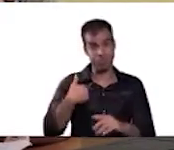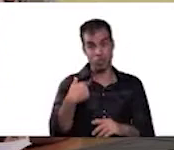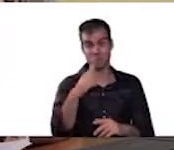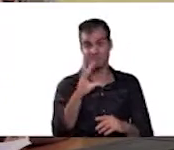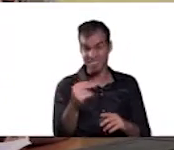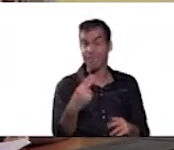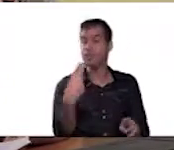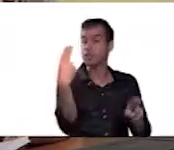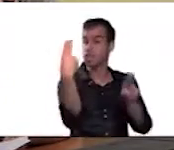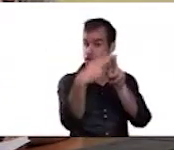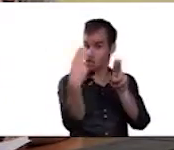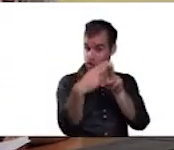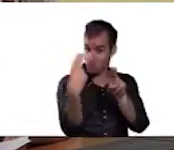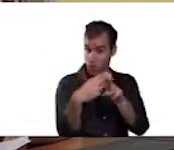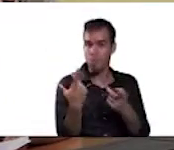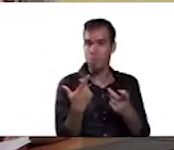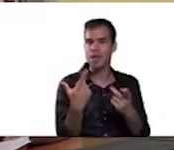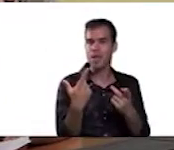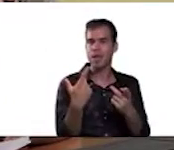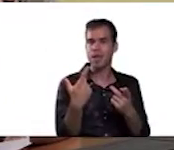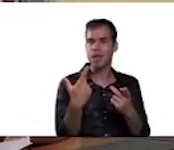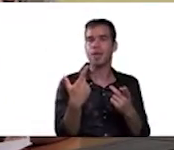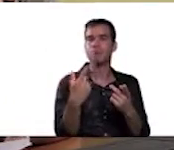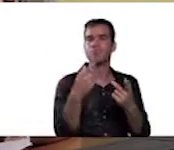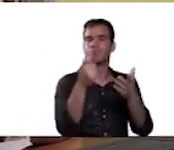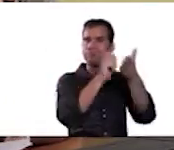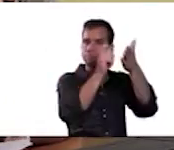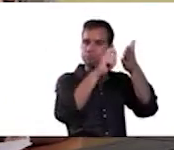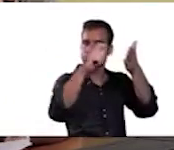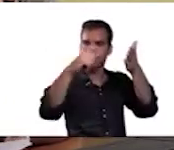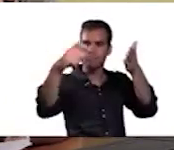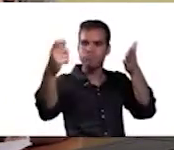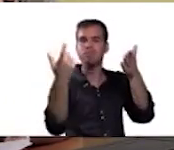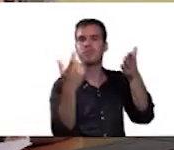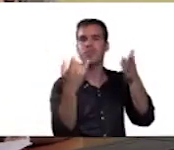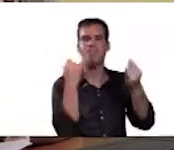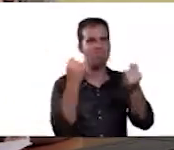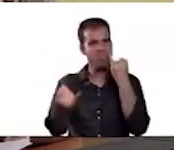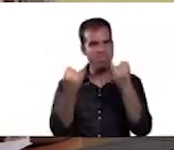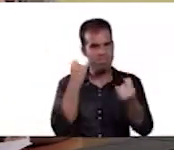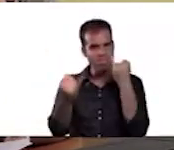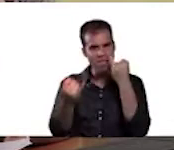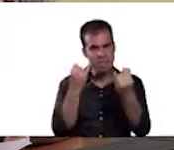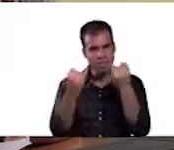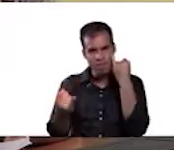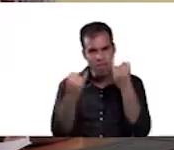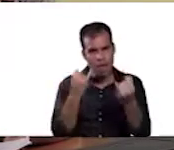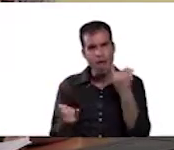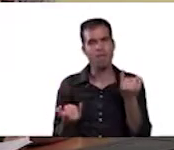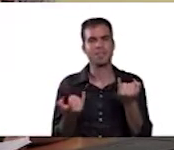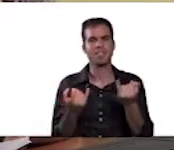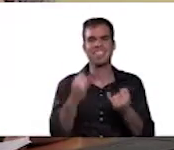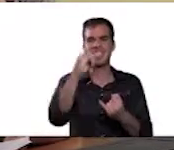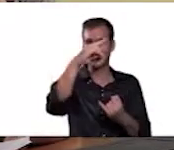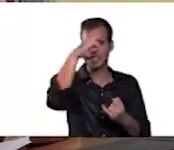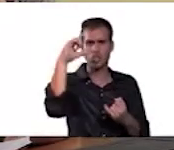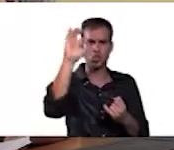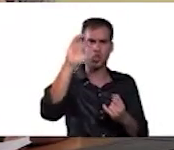nombrar, formular, clasificar, escribir e identificar homólogos,